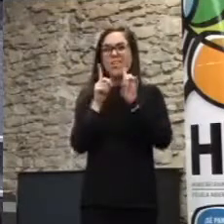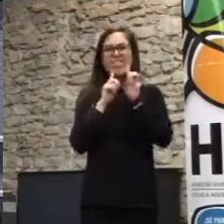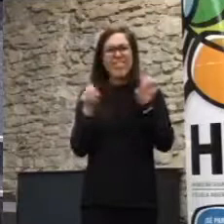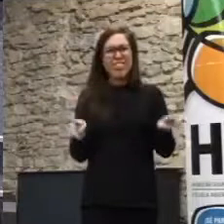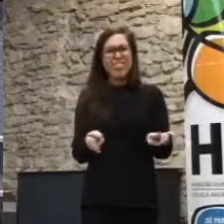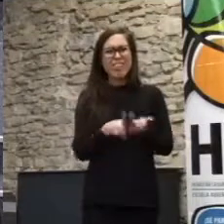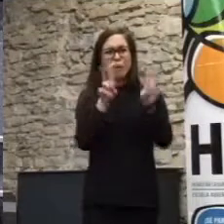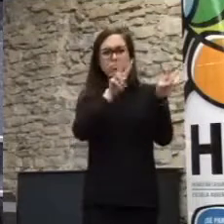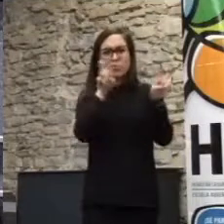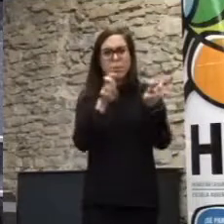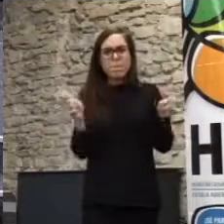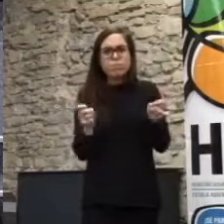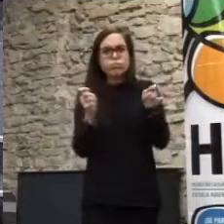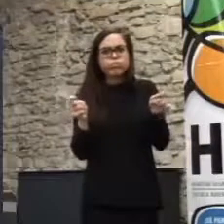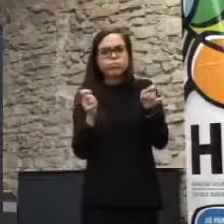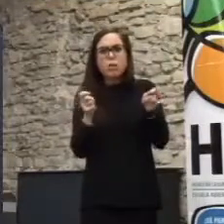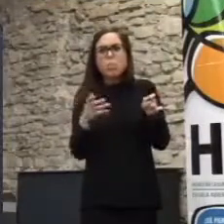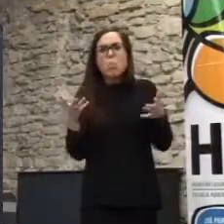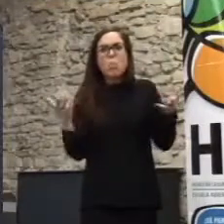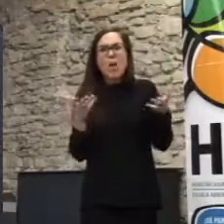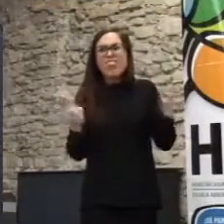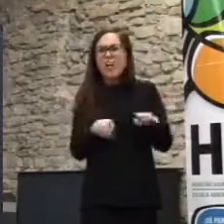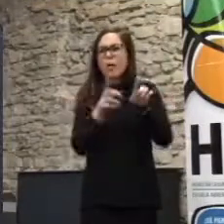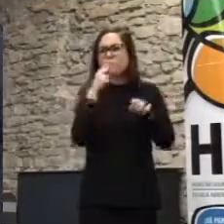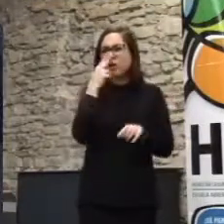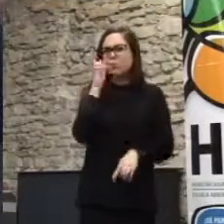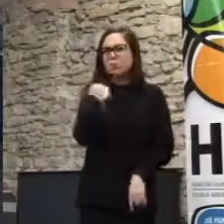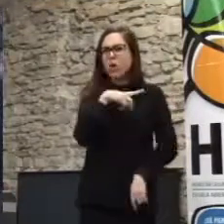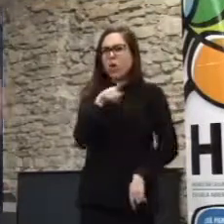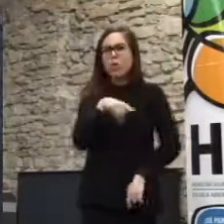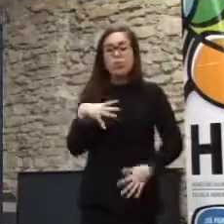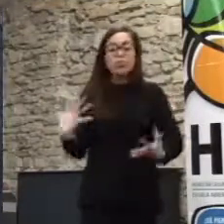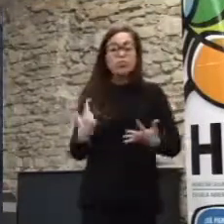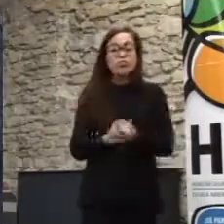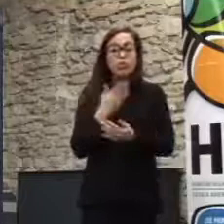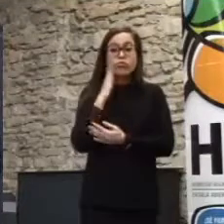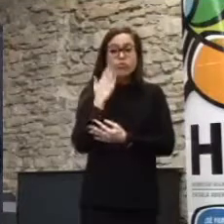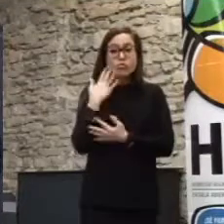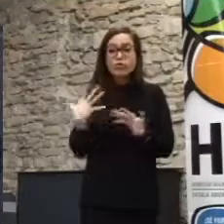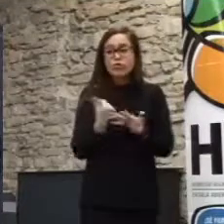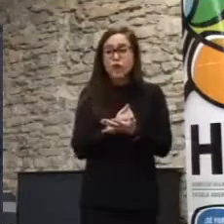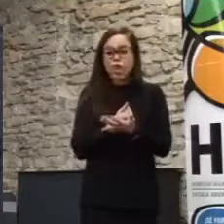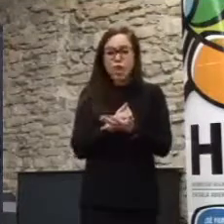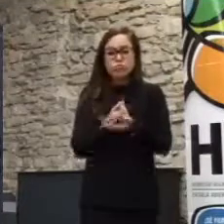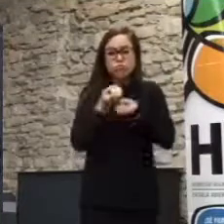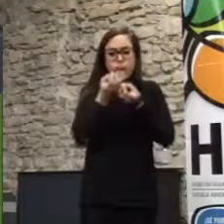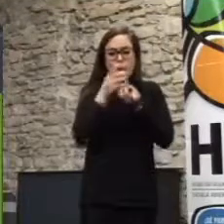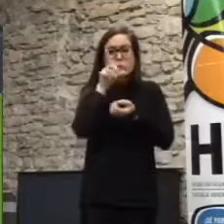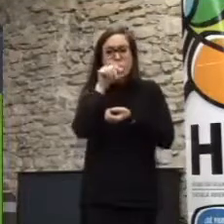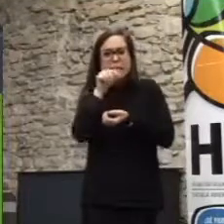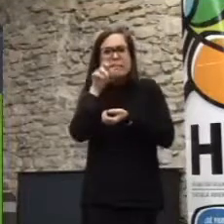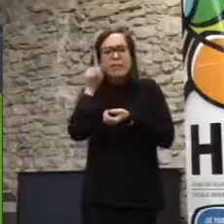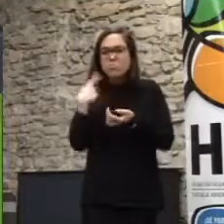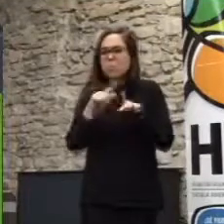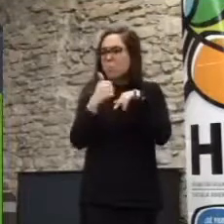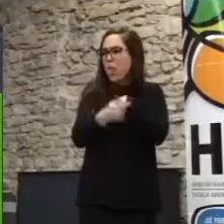publicases, que ese artículo, por muy interesante que fuese, tenía un montón de comentarios en Facebook, interacción en Twitter, pero luego la gente